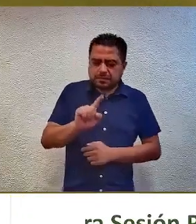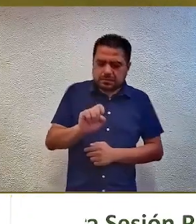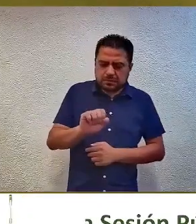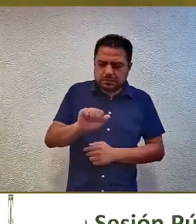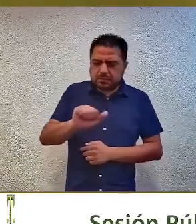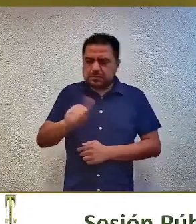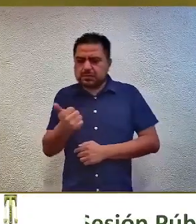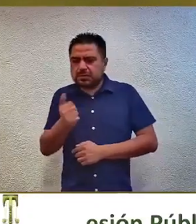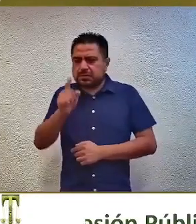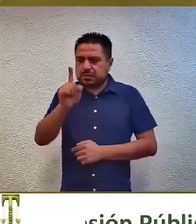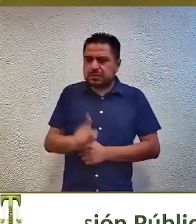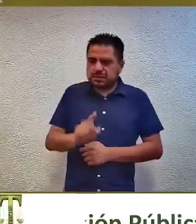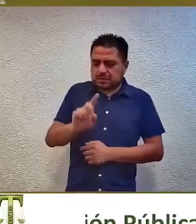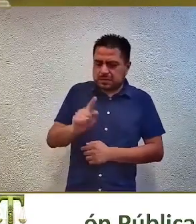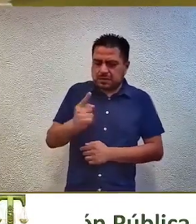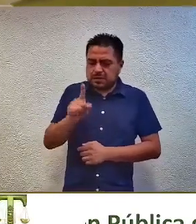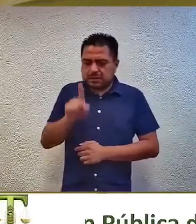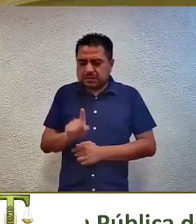011/SO,